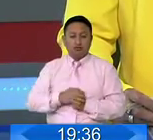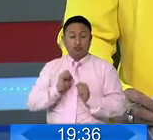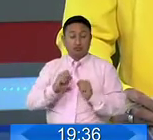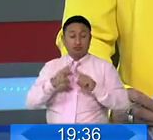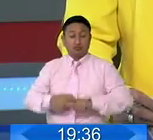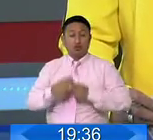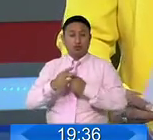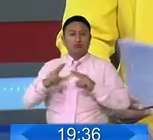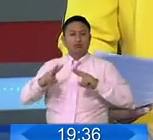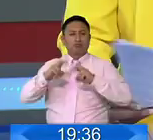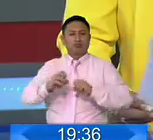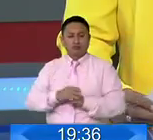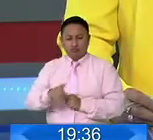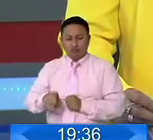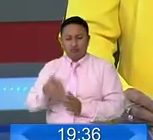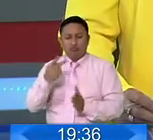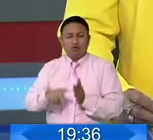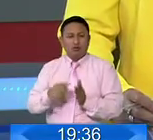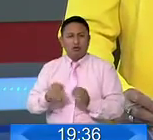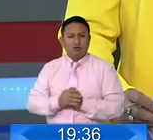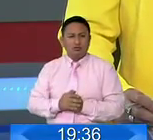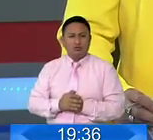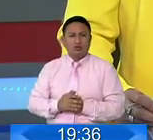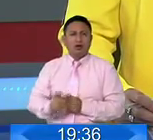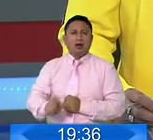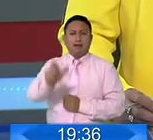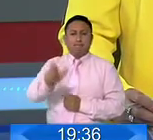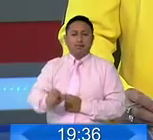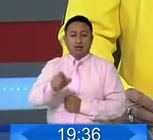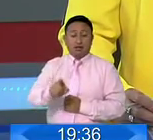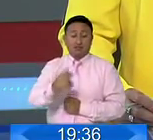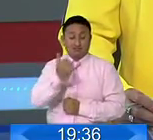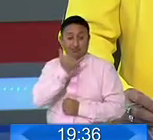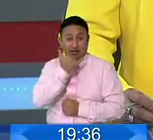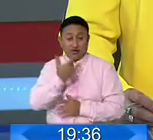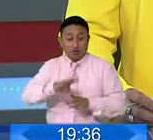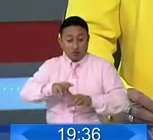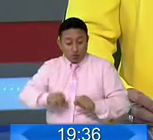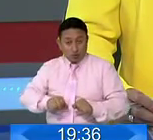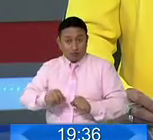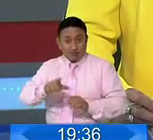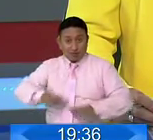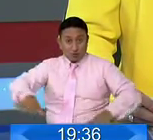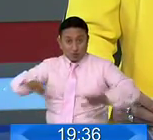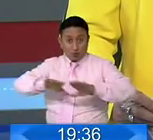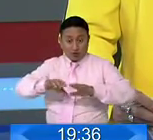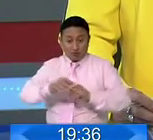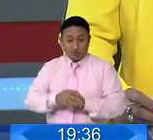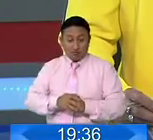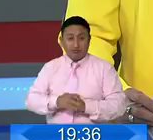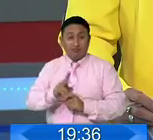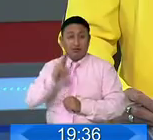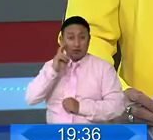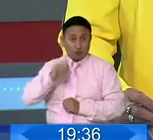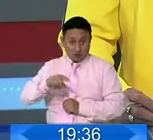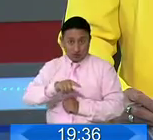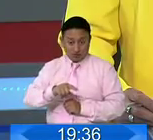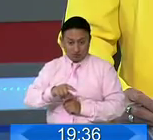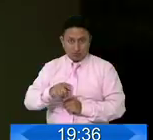una investigación para que se sancione a quienes cometieron algún robo dentro del espacio de concentración